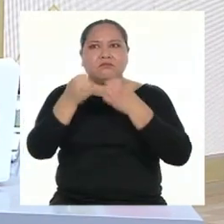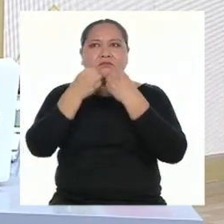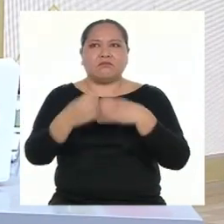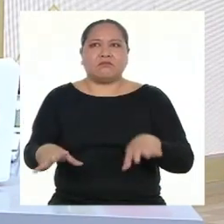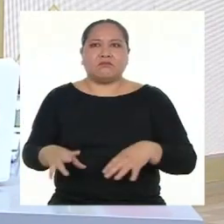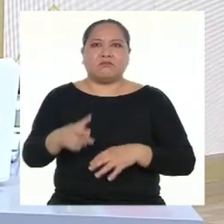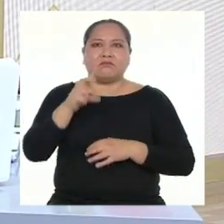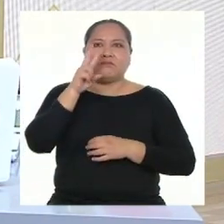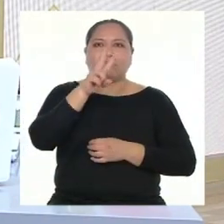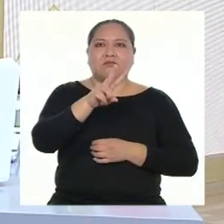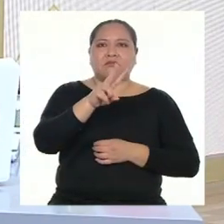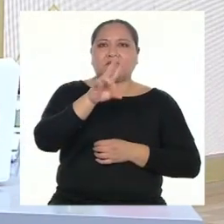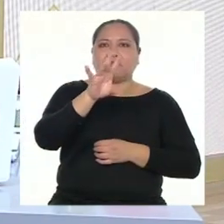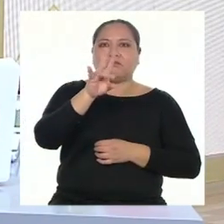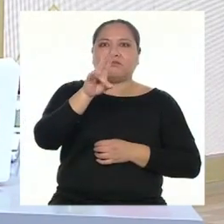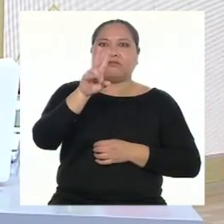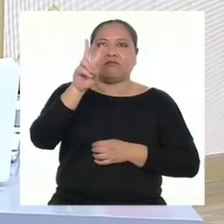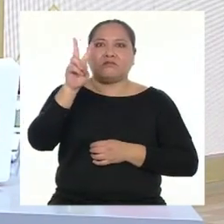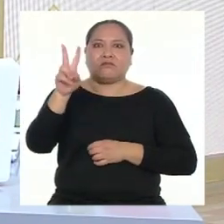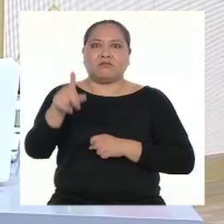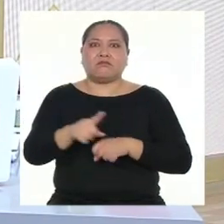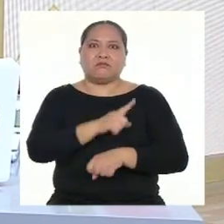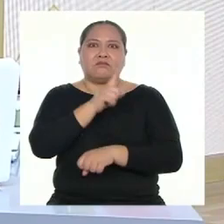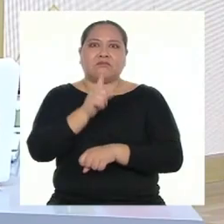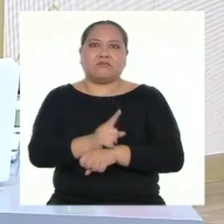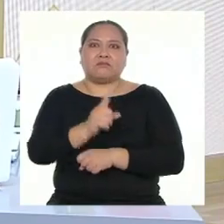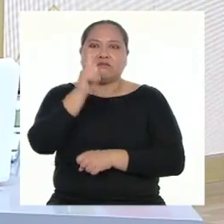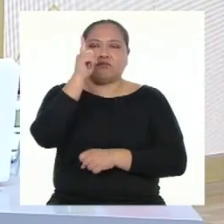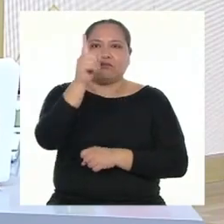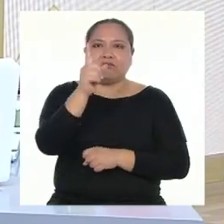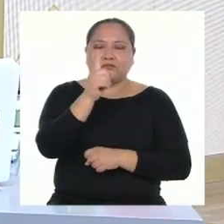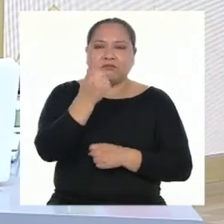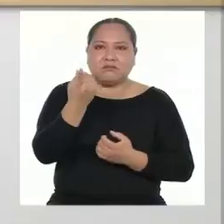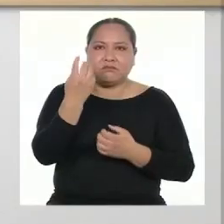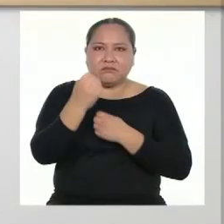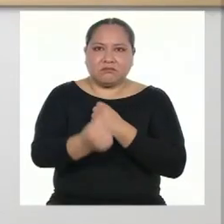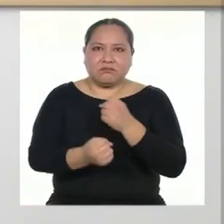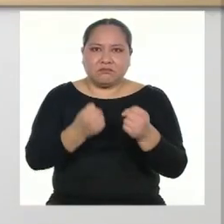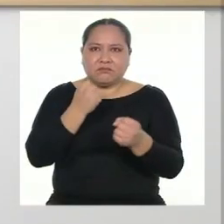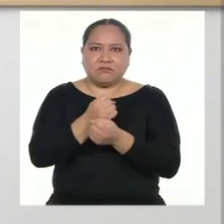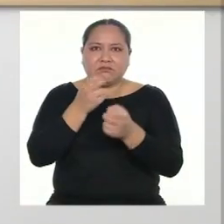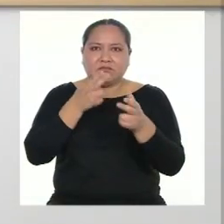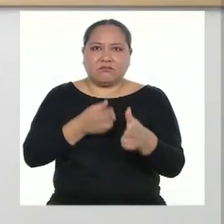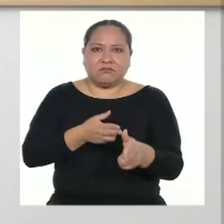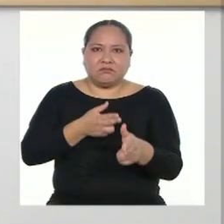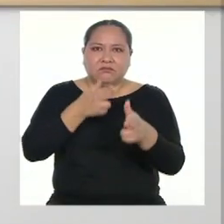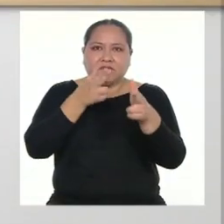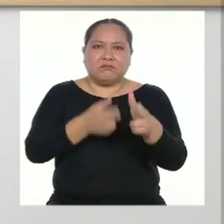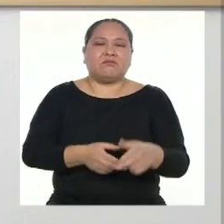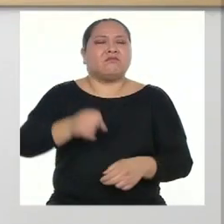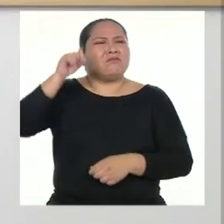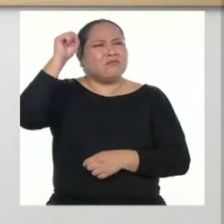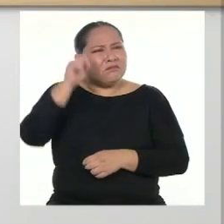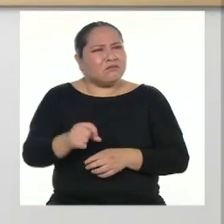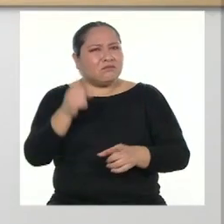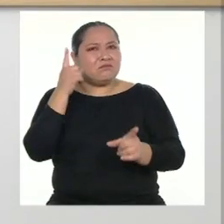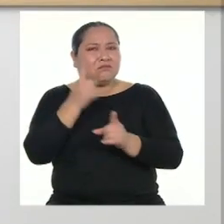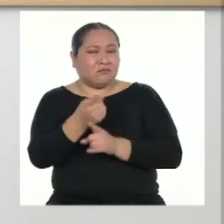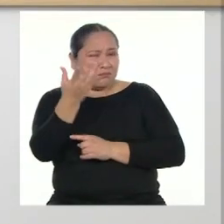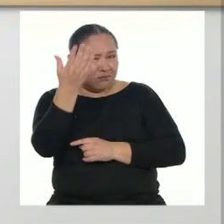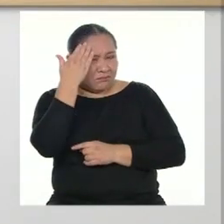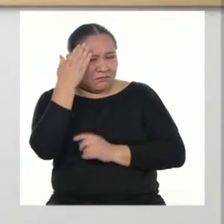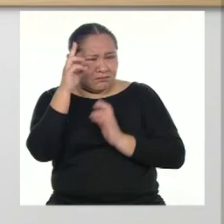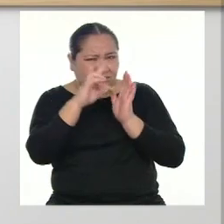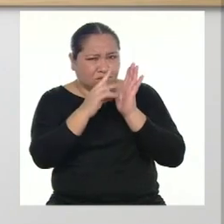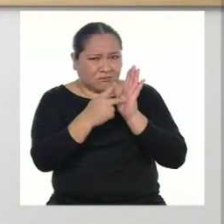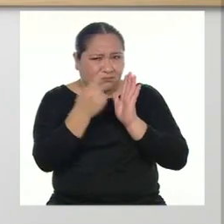casi 272 horas al año solo por la congestión vehicular. En efecto, Yanira, ¿sabes qué significa